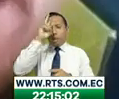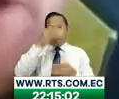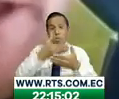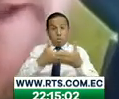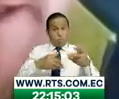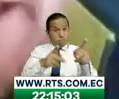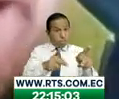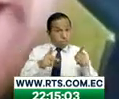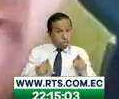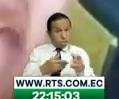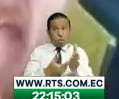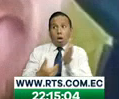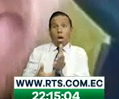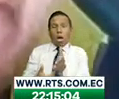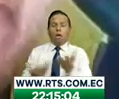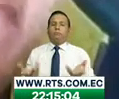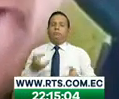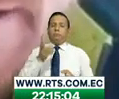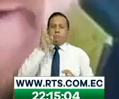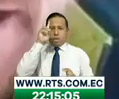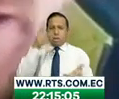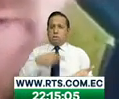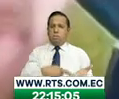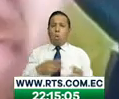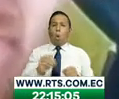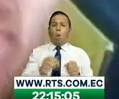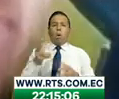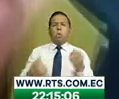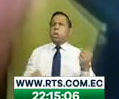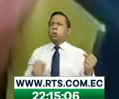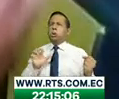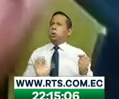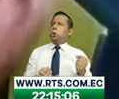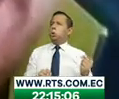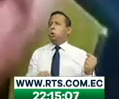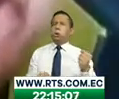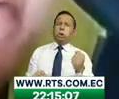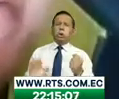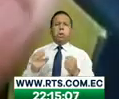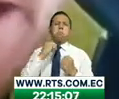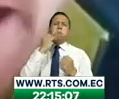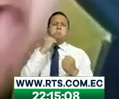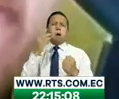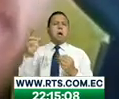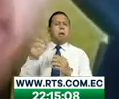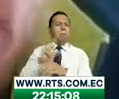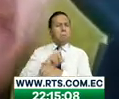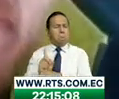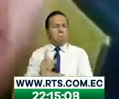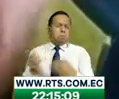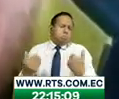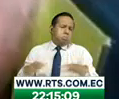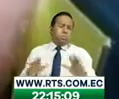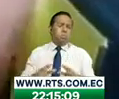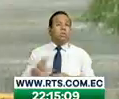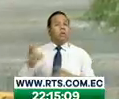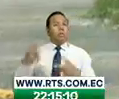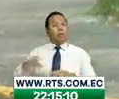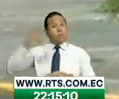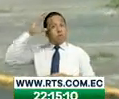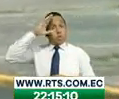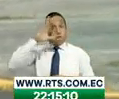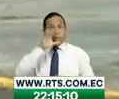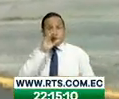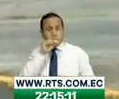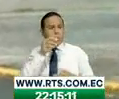las sanciones de radares, de cámaras que están en los semáforos y sanciones que se hacen en vía que hacen los agentes metropolitanos. Datos